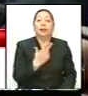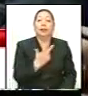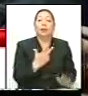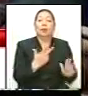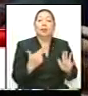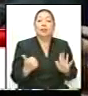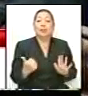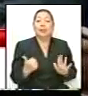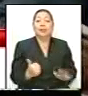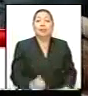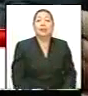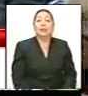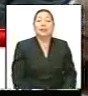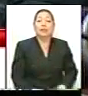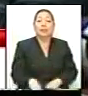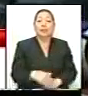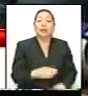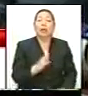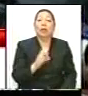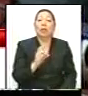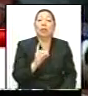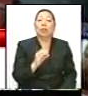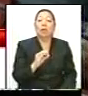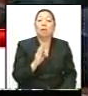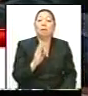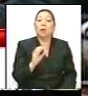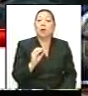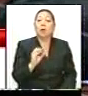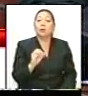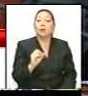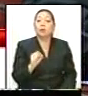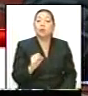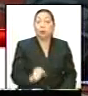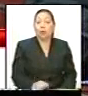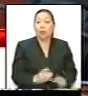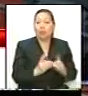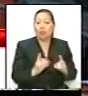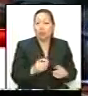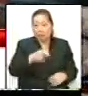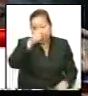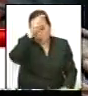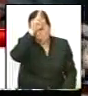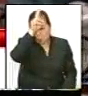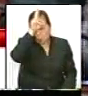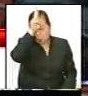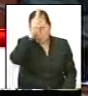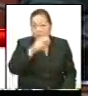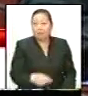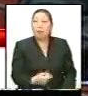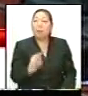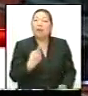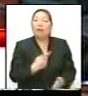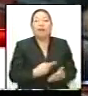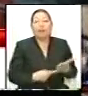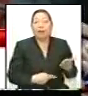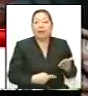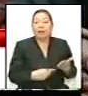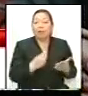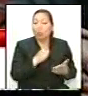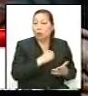386 de la calle Don Bosco en el distrito, provincia y departamento del Cusco, a fin de edificar un